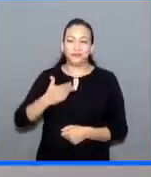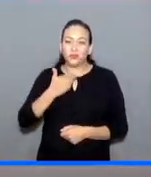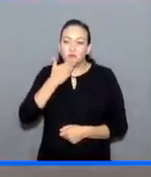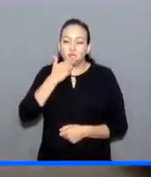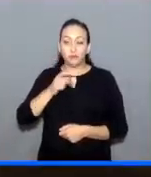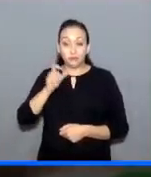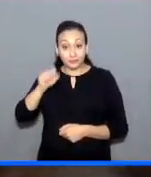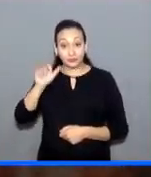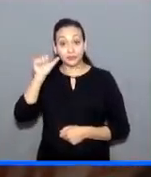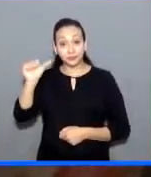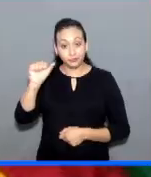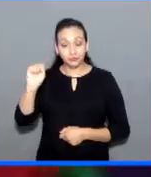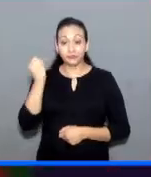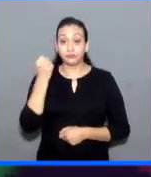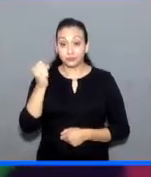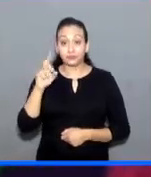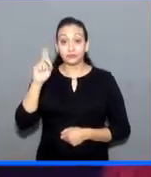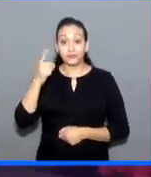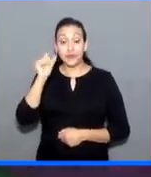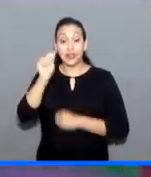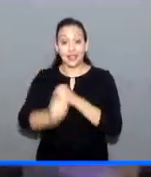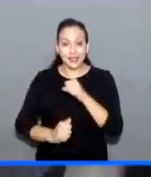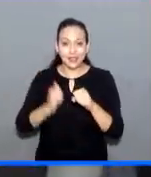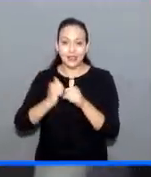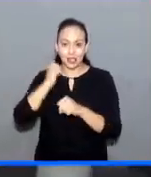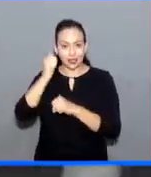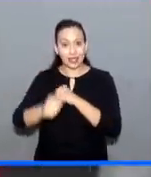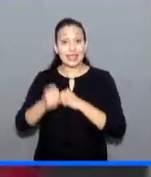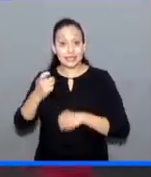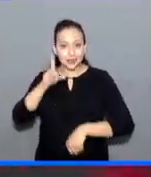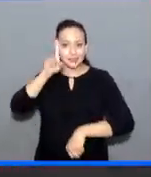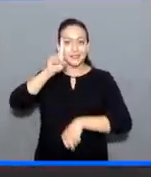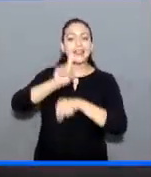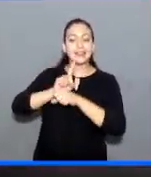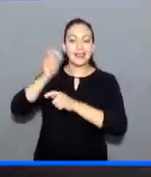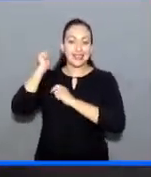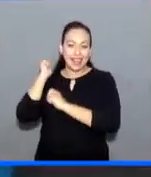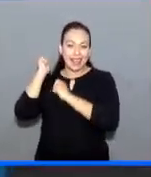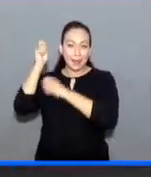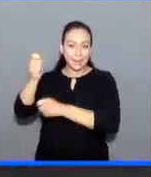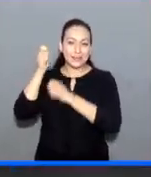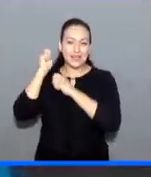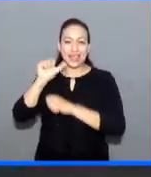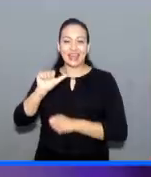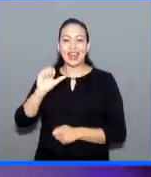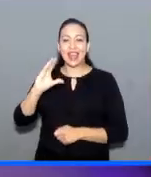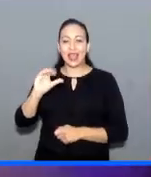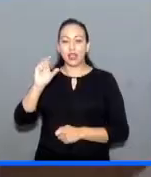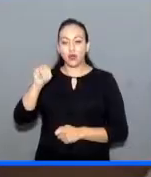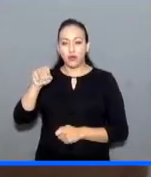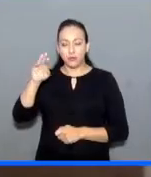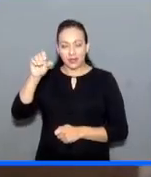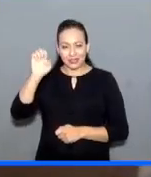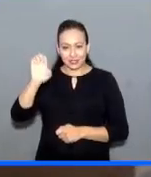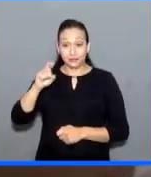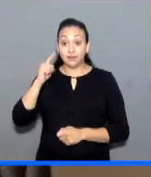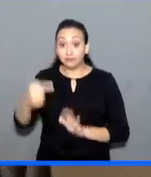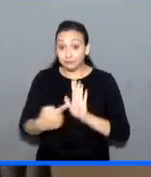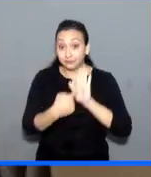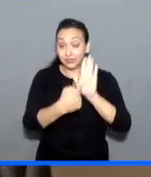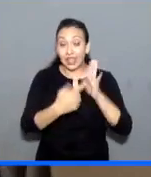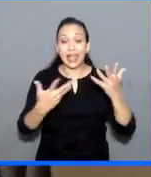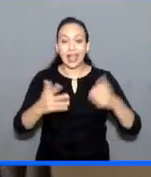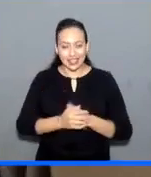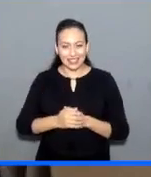de diciembre de cada año como el Día de la Piñata Acolmense. Así, se garantiza la preservación, promoción